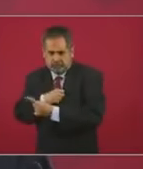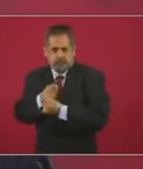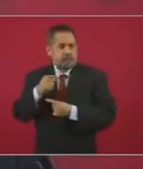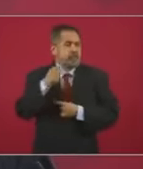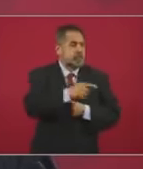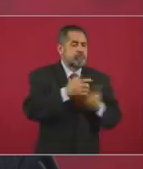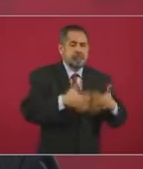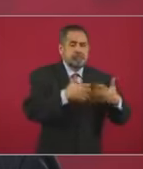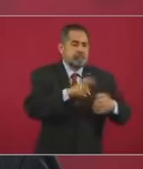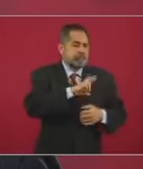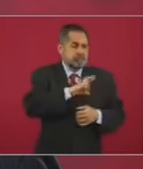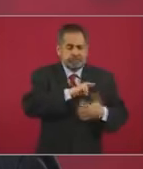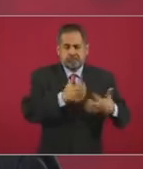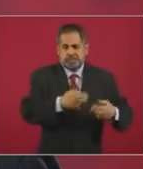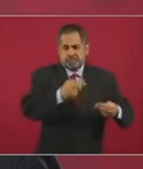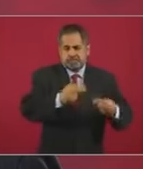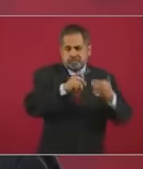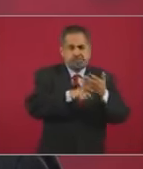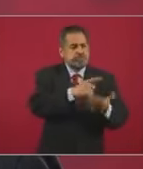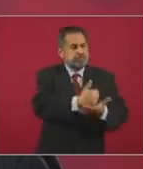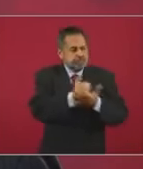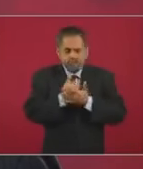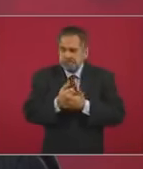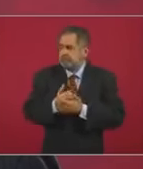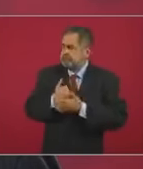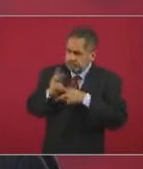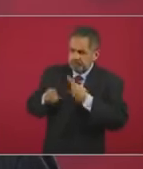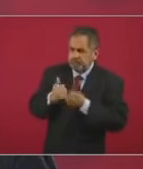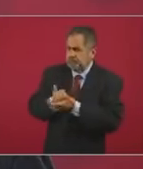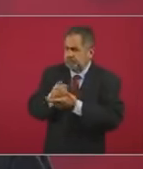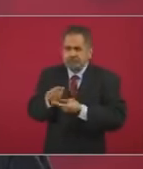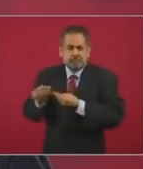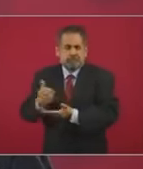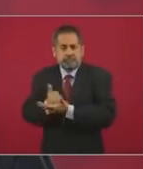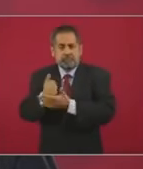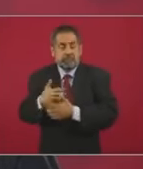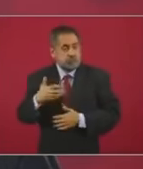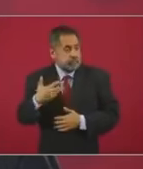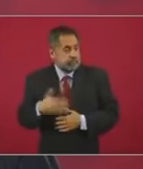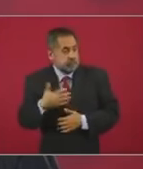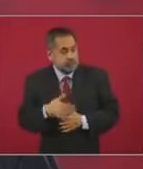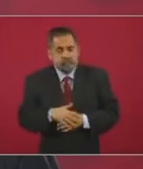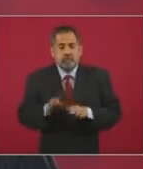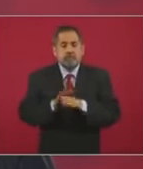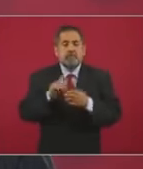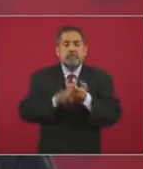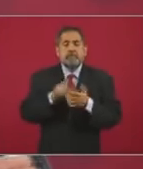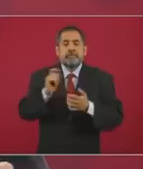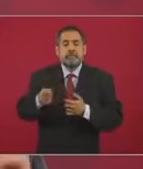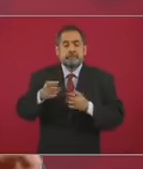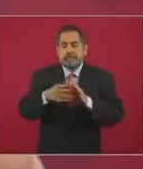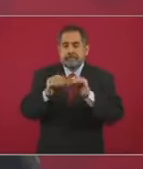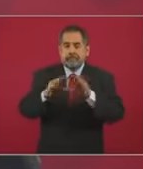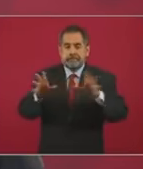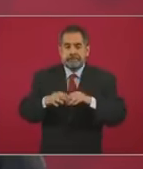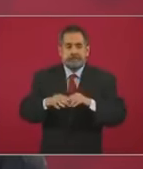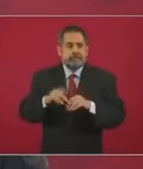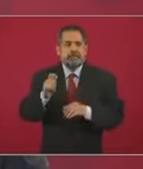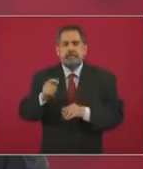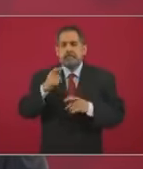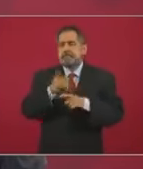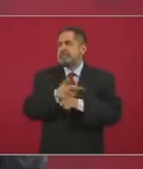general el sector privado, puede colaborar en este empeño, dejando muy en claro que esto no se trata de